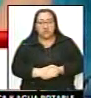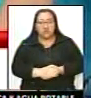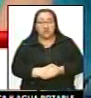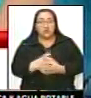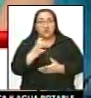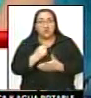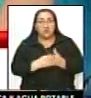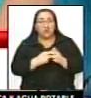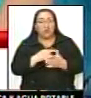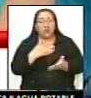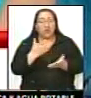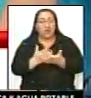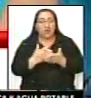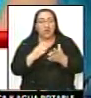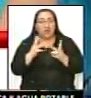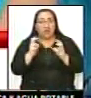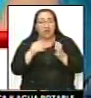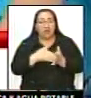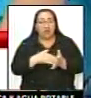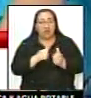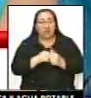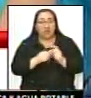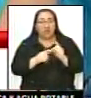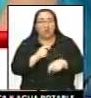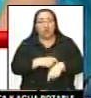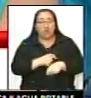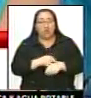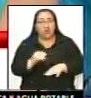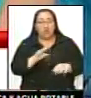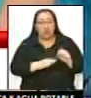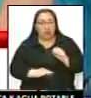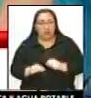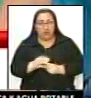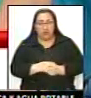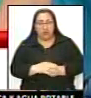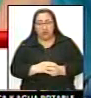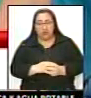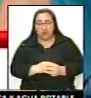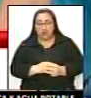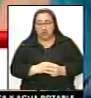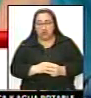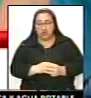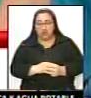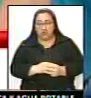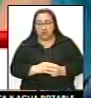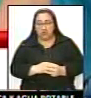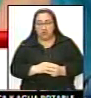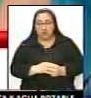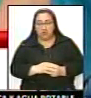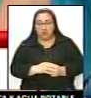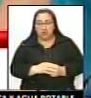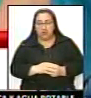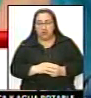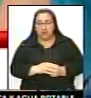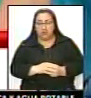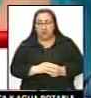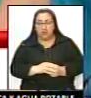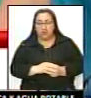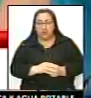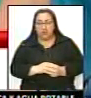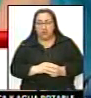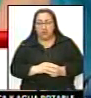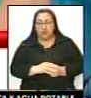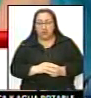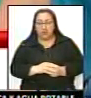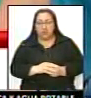la vulnerabilidad de nuestra economía ante un eventual movimiento en el precio del dólar, ¿no? Es por eso que se justifica siempre, y